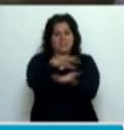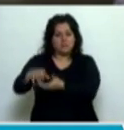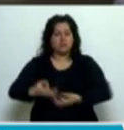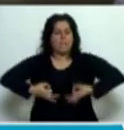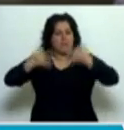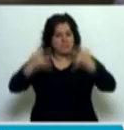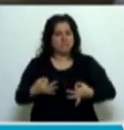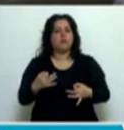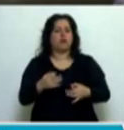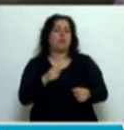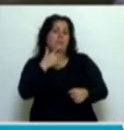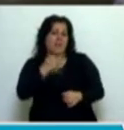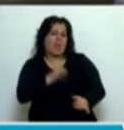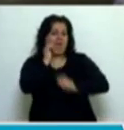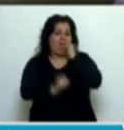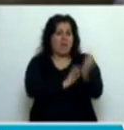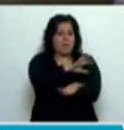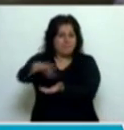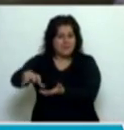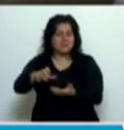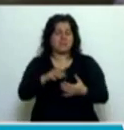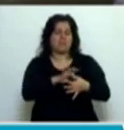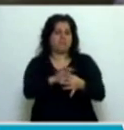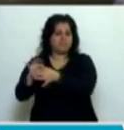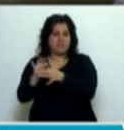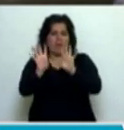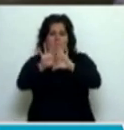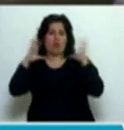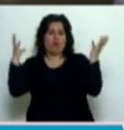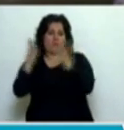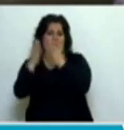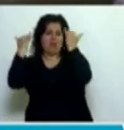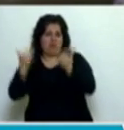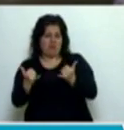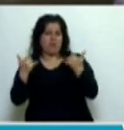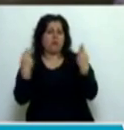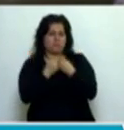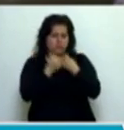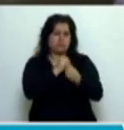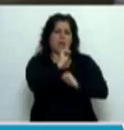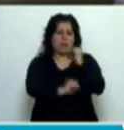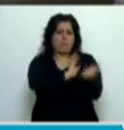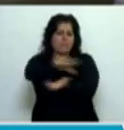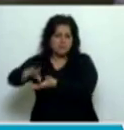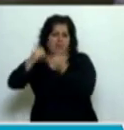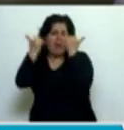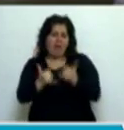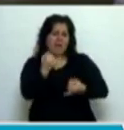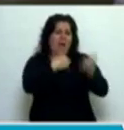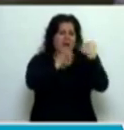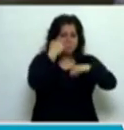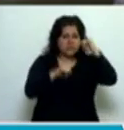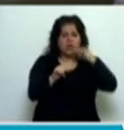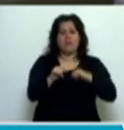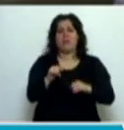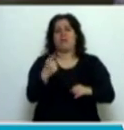empresas globales, son empresas que están insertas en la red global. Muchas de esas empresas tienen acciones que se cotizan